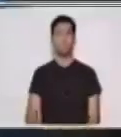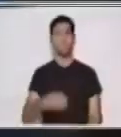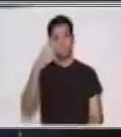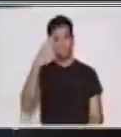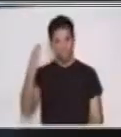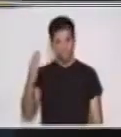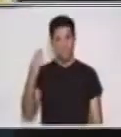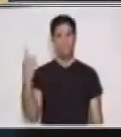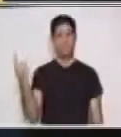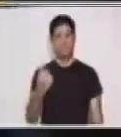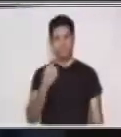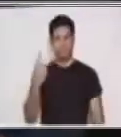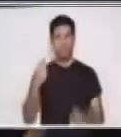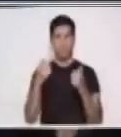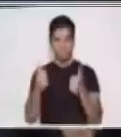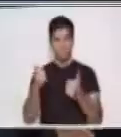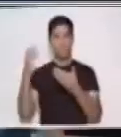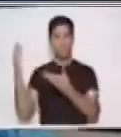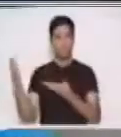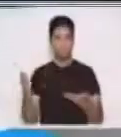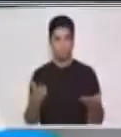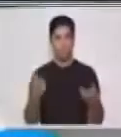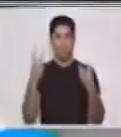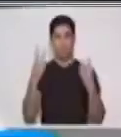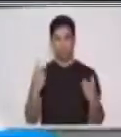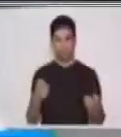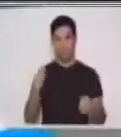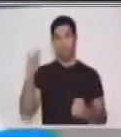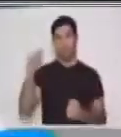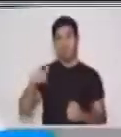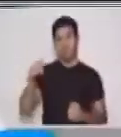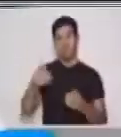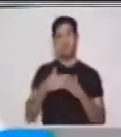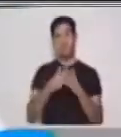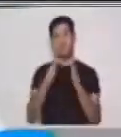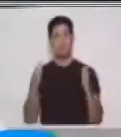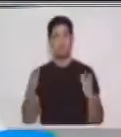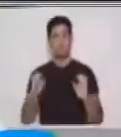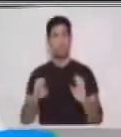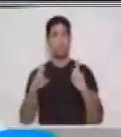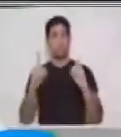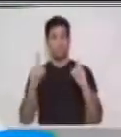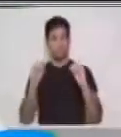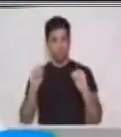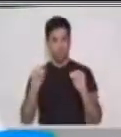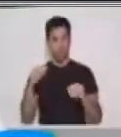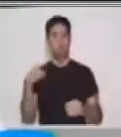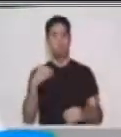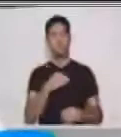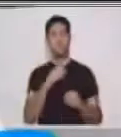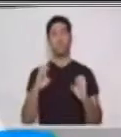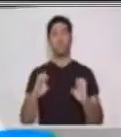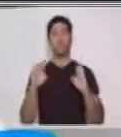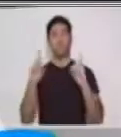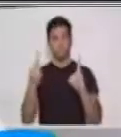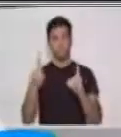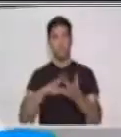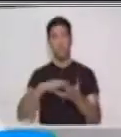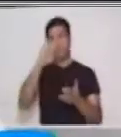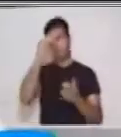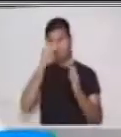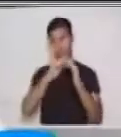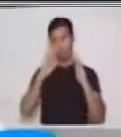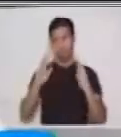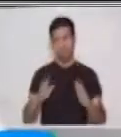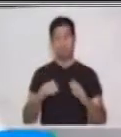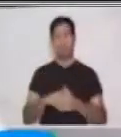Saludos cordiales, bienvenida y bienvenido nuevamente a este espacio educativo del Ministerio de Educación, Aprendo en Casa. Soy